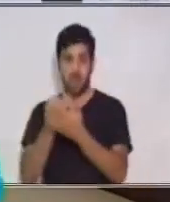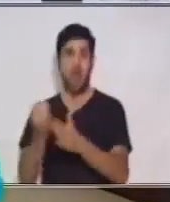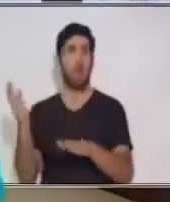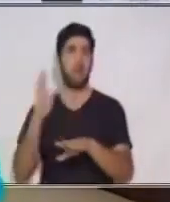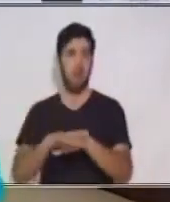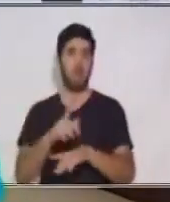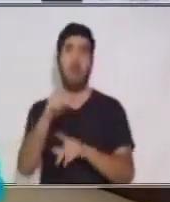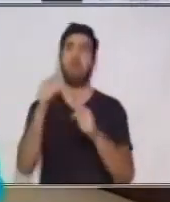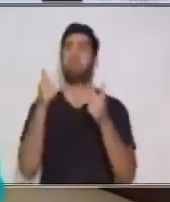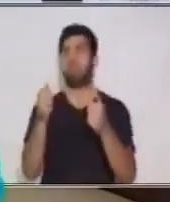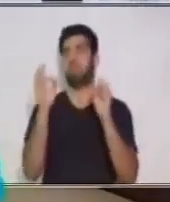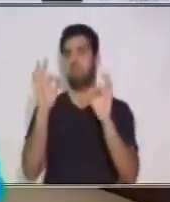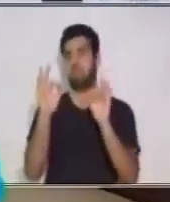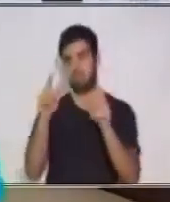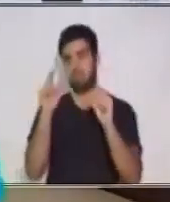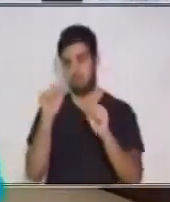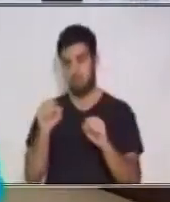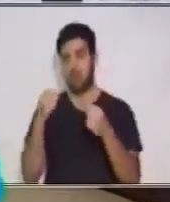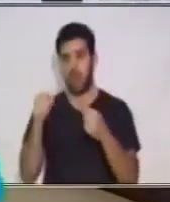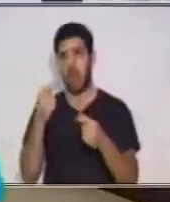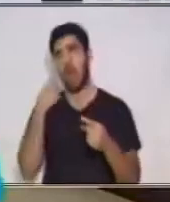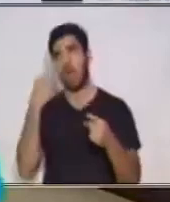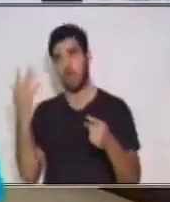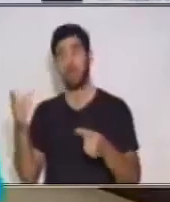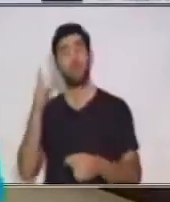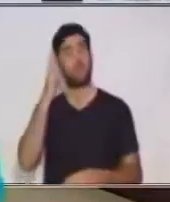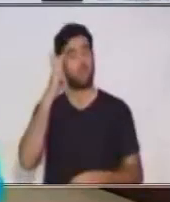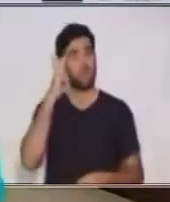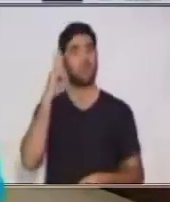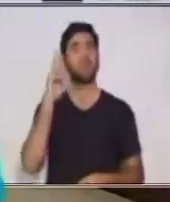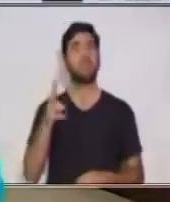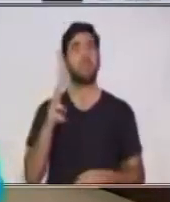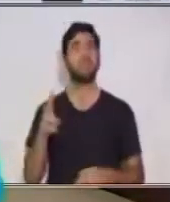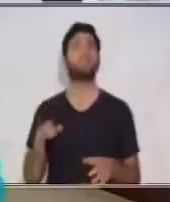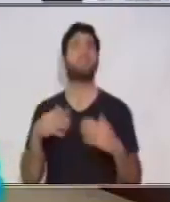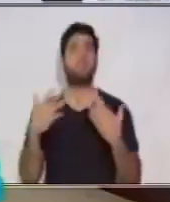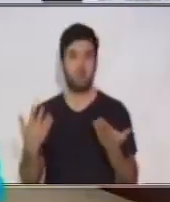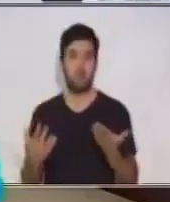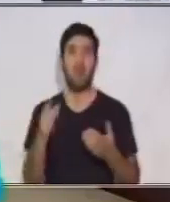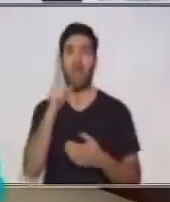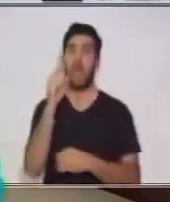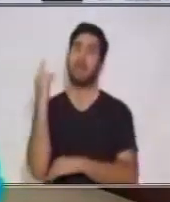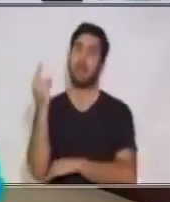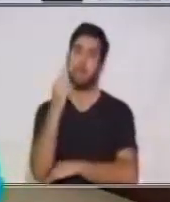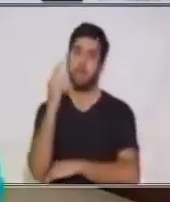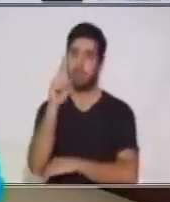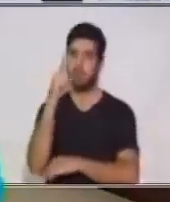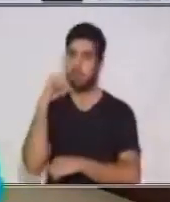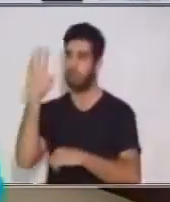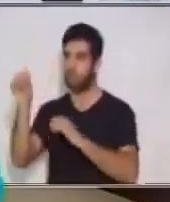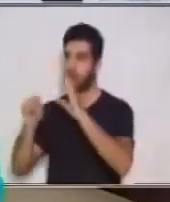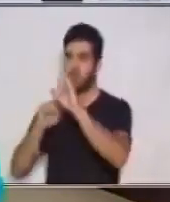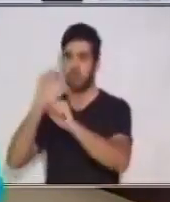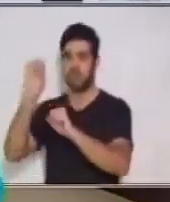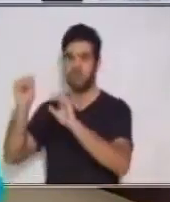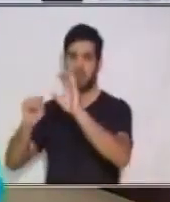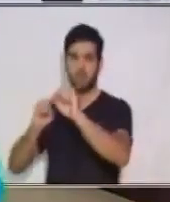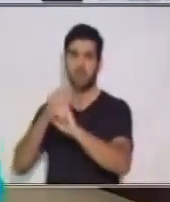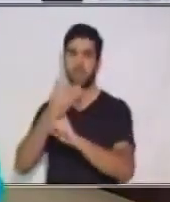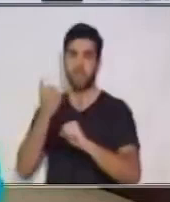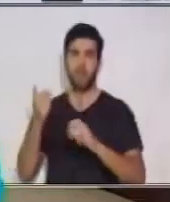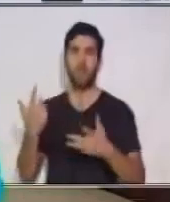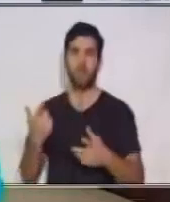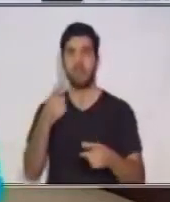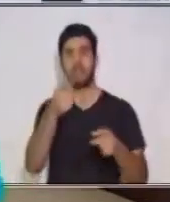puede realizar y escribirlo también en su cuaderno. Siempre recordando que es importante que usted lo pueda identificar de esta forma. 7 adverbios: